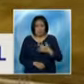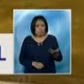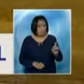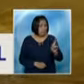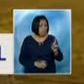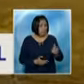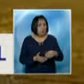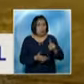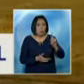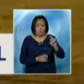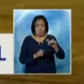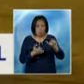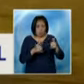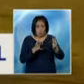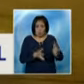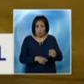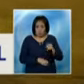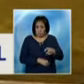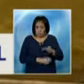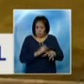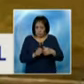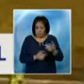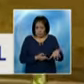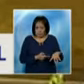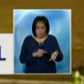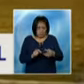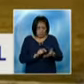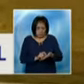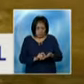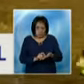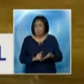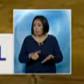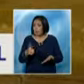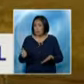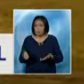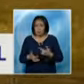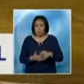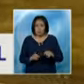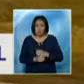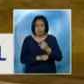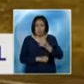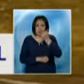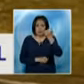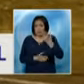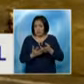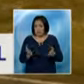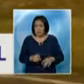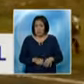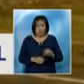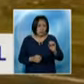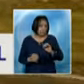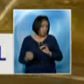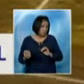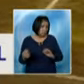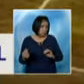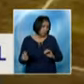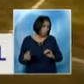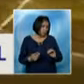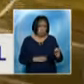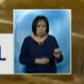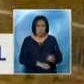inscripción de un jugador por parte del equipo celeste hizo que el cuadro contrario se llevara la victoria con un marcador de 0-2.